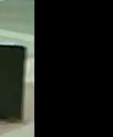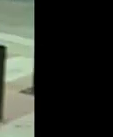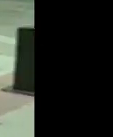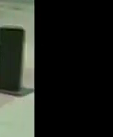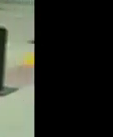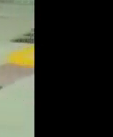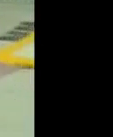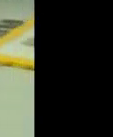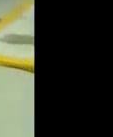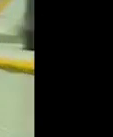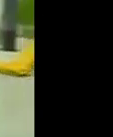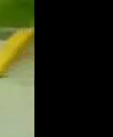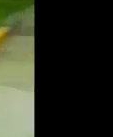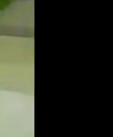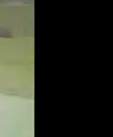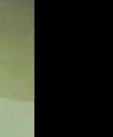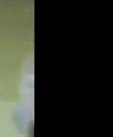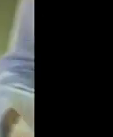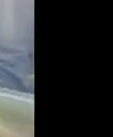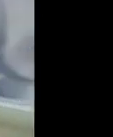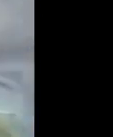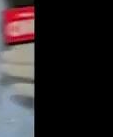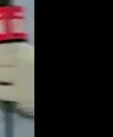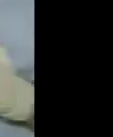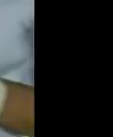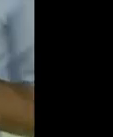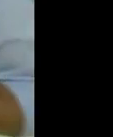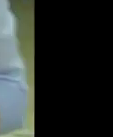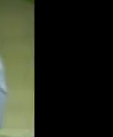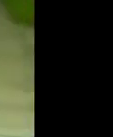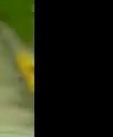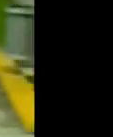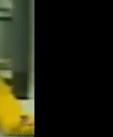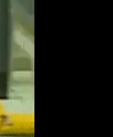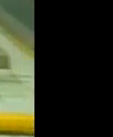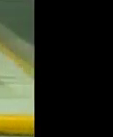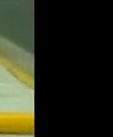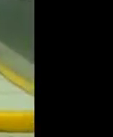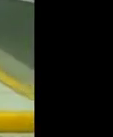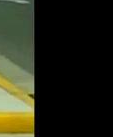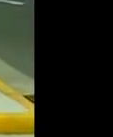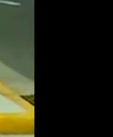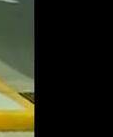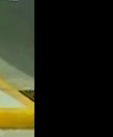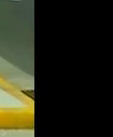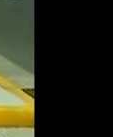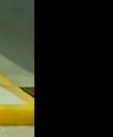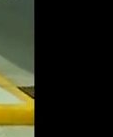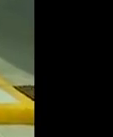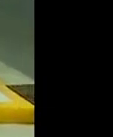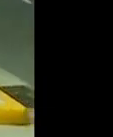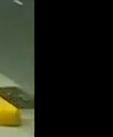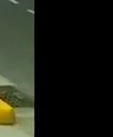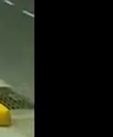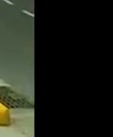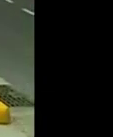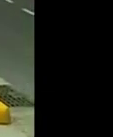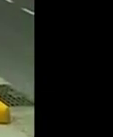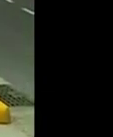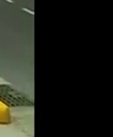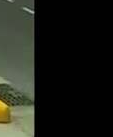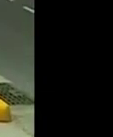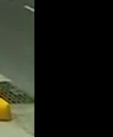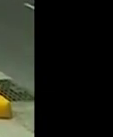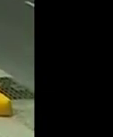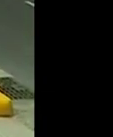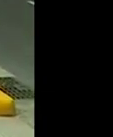que están controlando justamente que se cumpla esta cuarentena, este aislamiento social preventivo obligatorio que ha dictado el gobierno. Y básicamente,